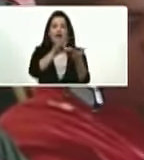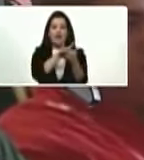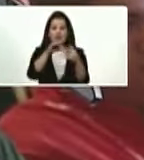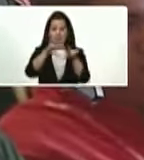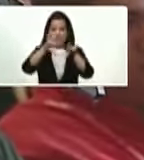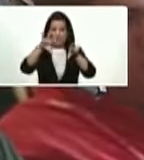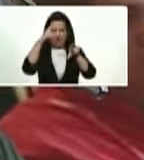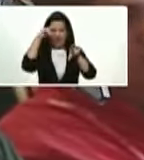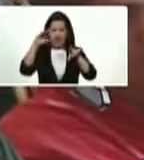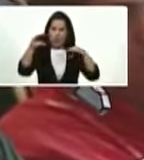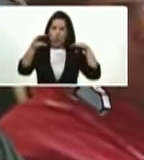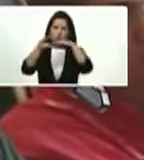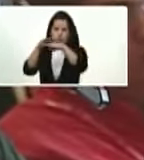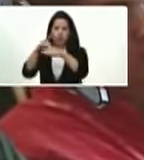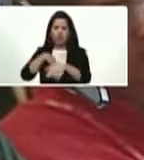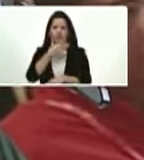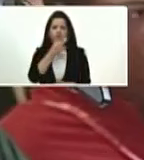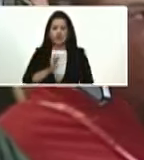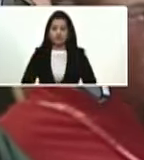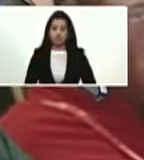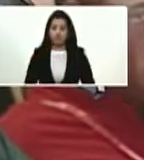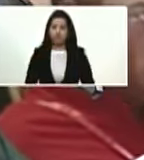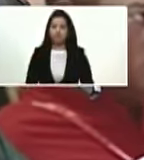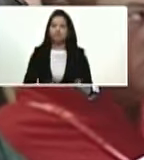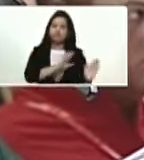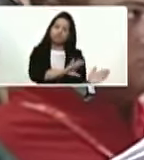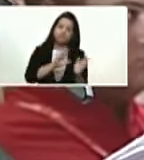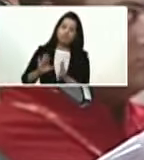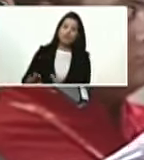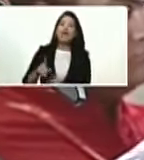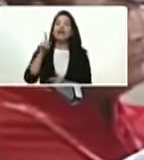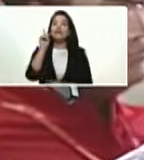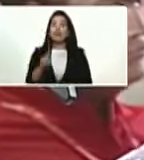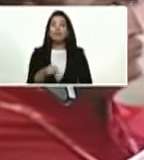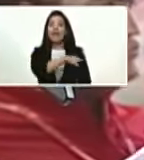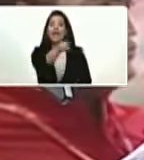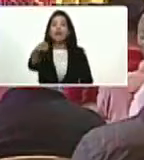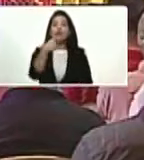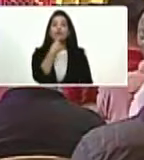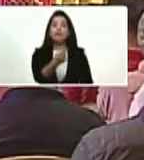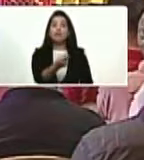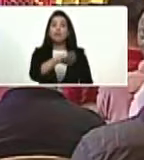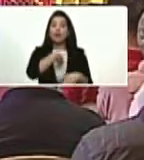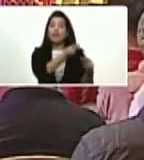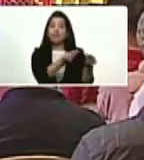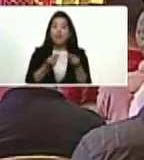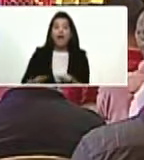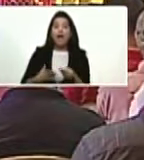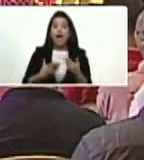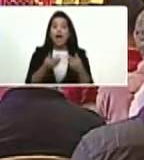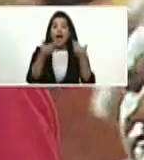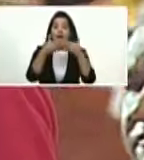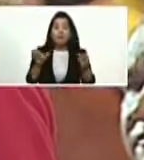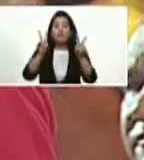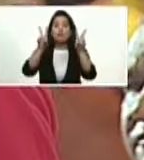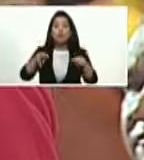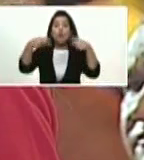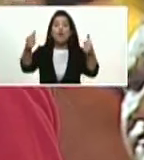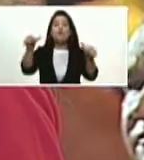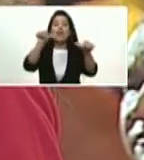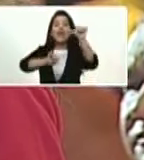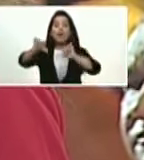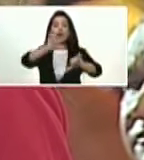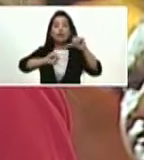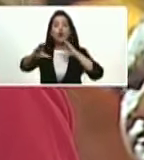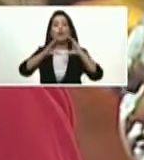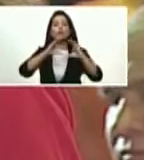la red de apoyo a la revolución y ellos aportan la creación de un laboratorio comunicacional donde se pueda